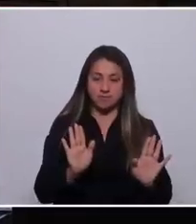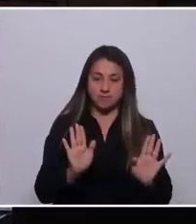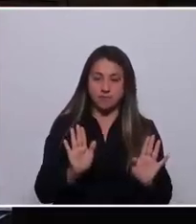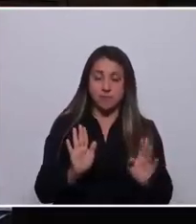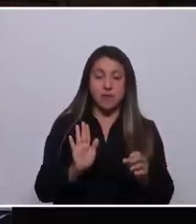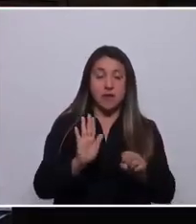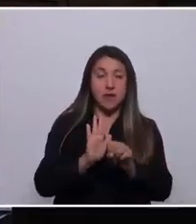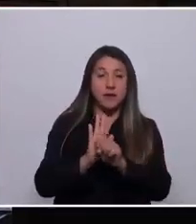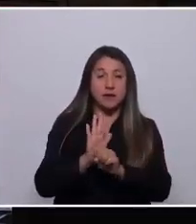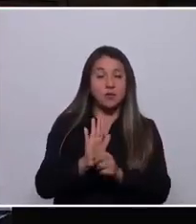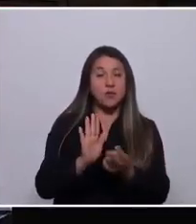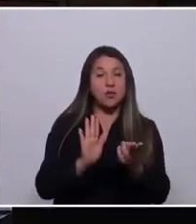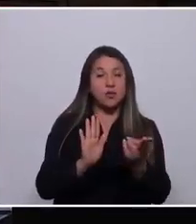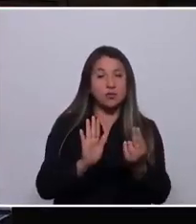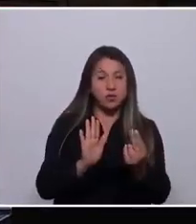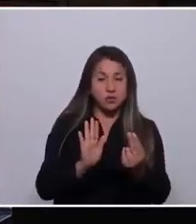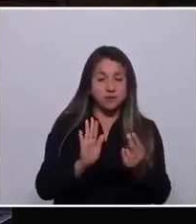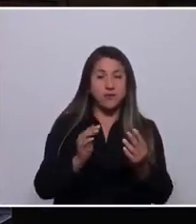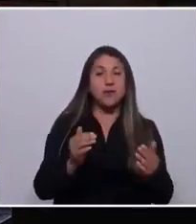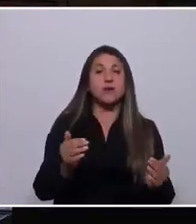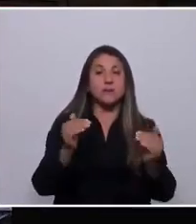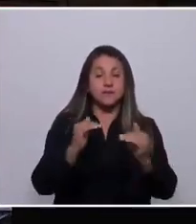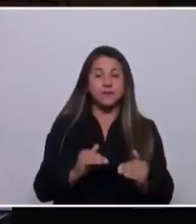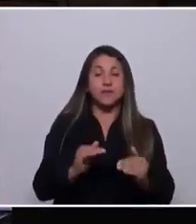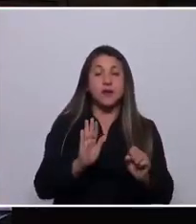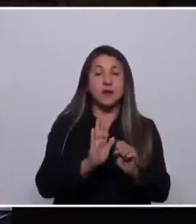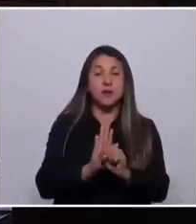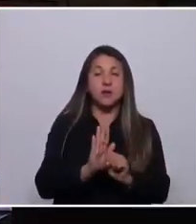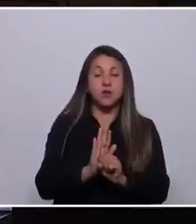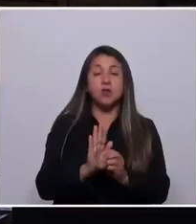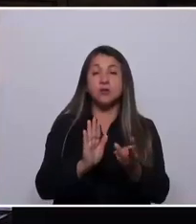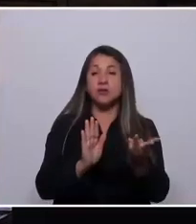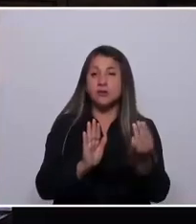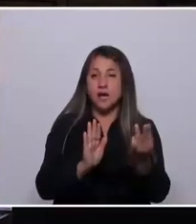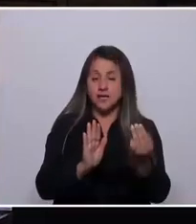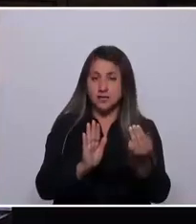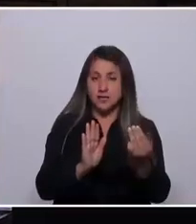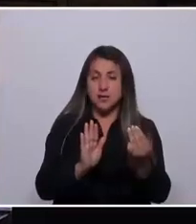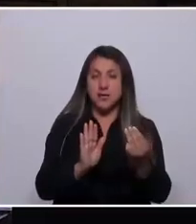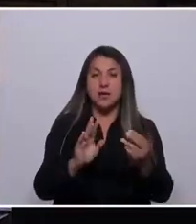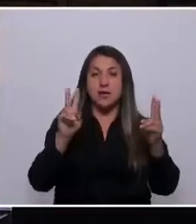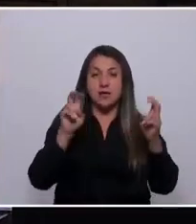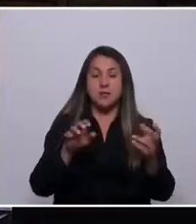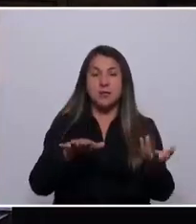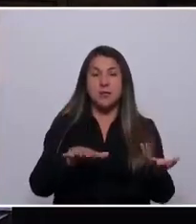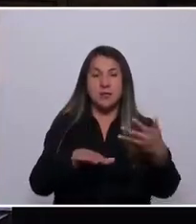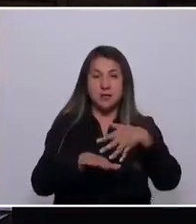12. Pasamos al artículo 13 sobre integración.